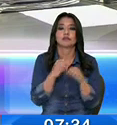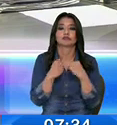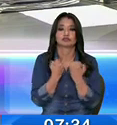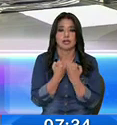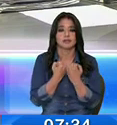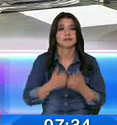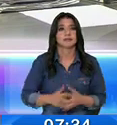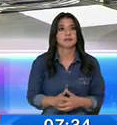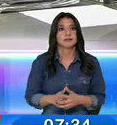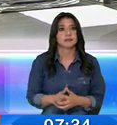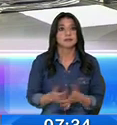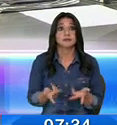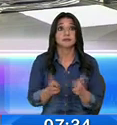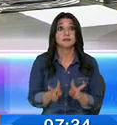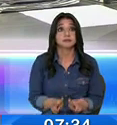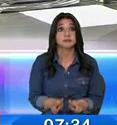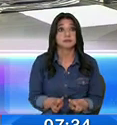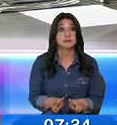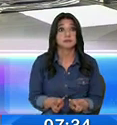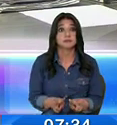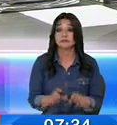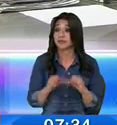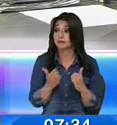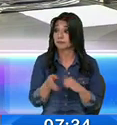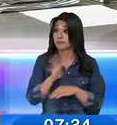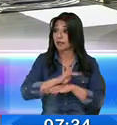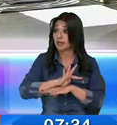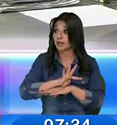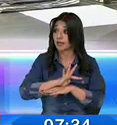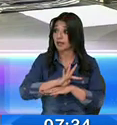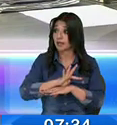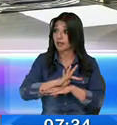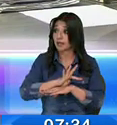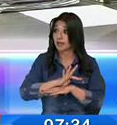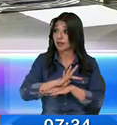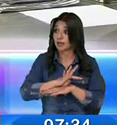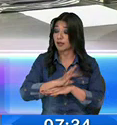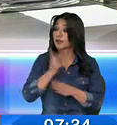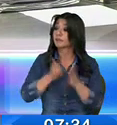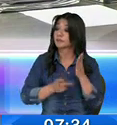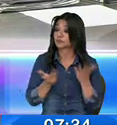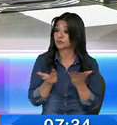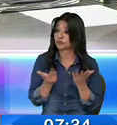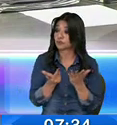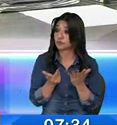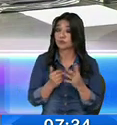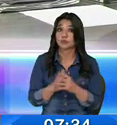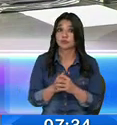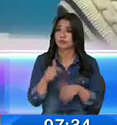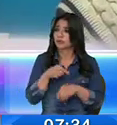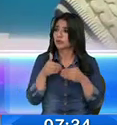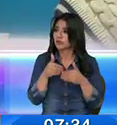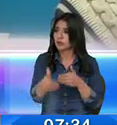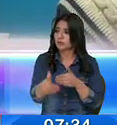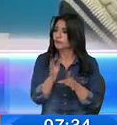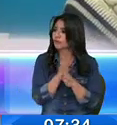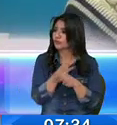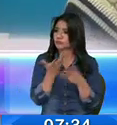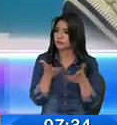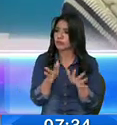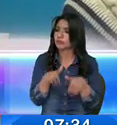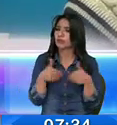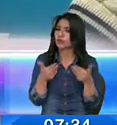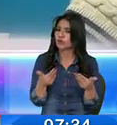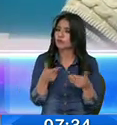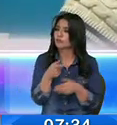y además estoy la socio nacional que ha pasado del congreso que ha pasado gran tiempo sin funcionar es decir